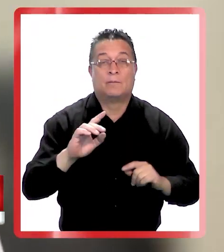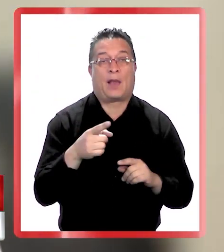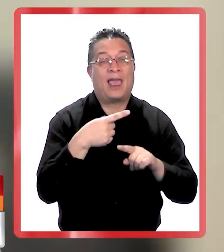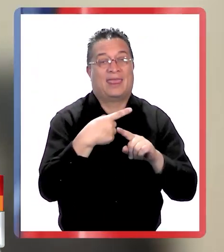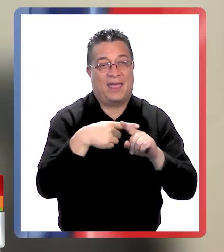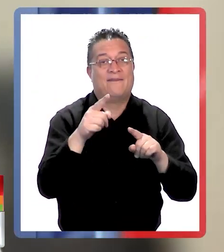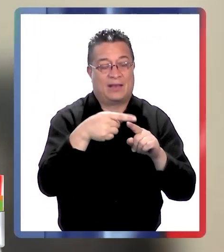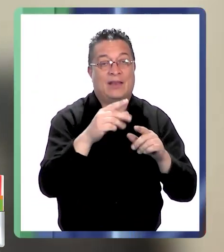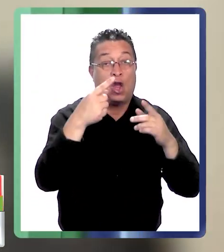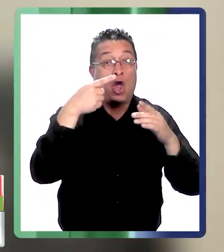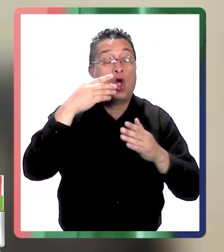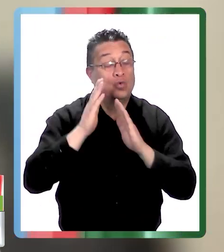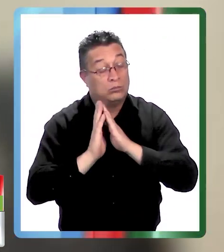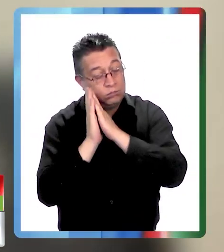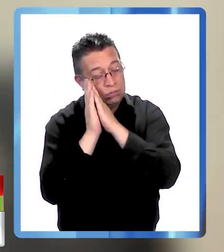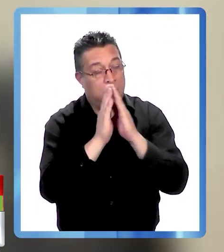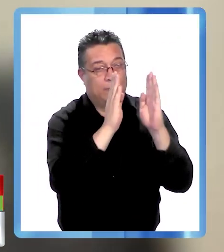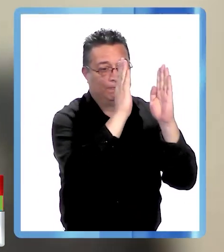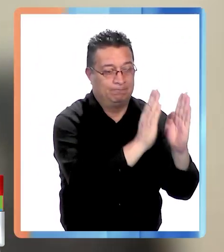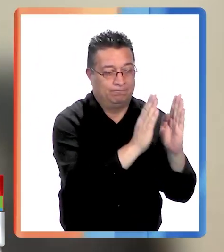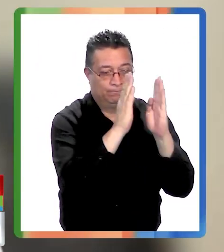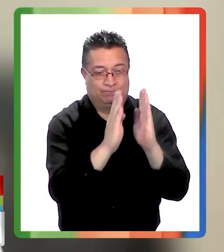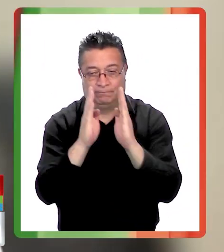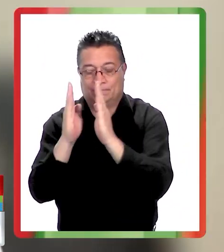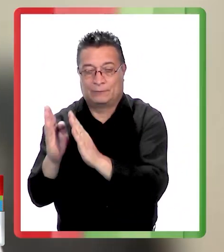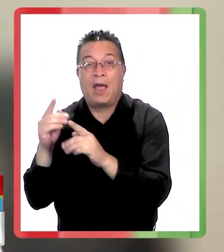sueño, ¿ya? Bien como tú dices,